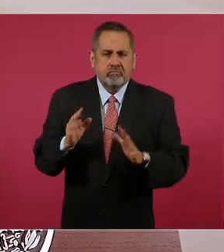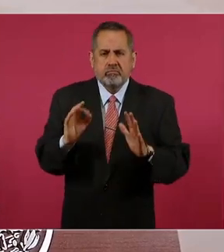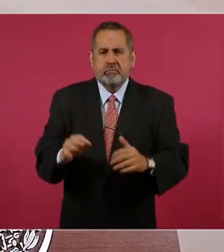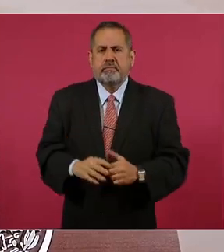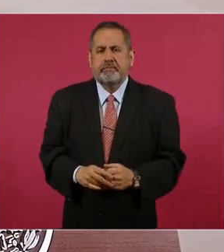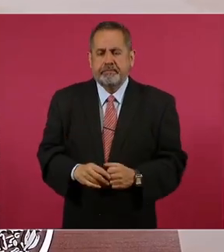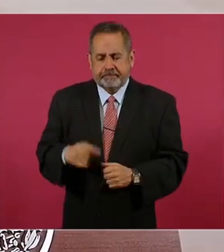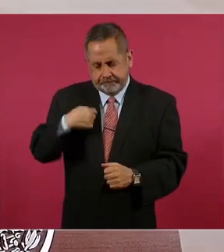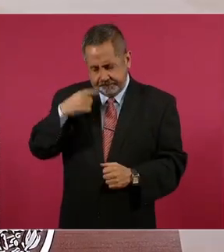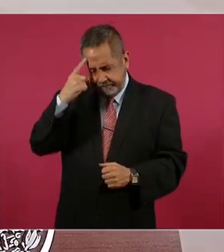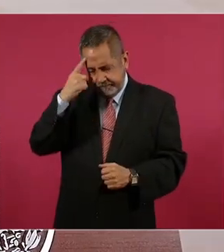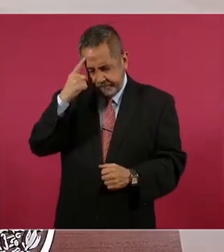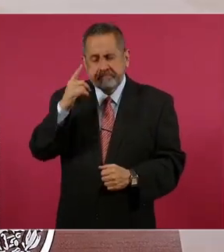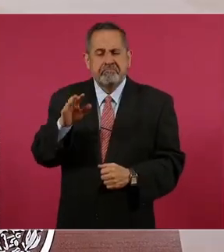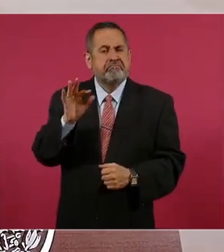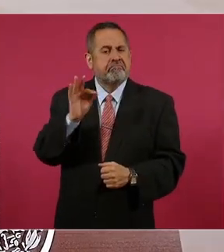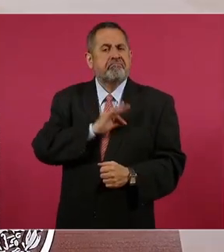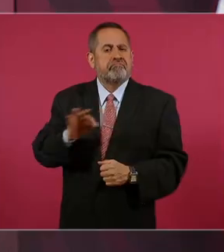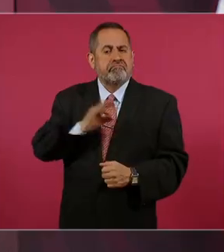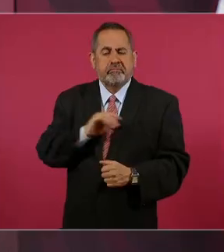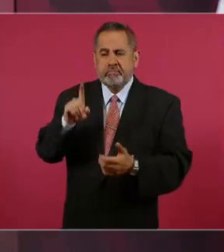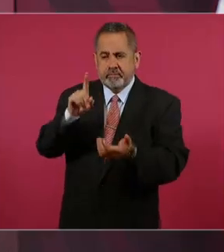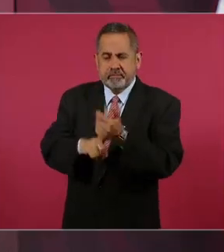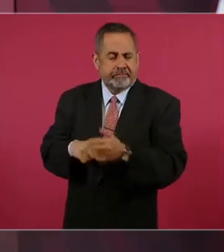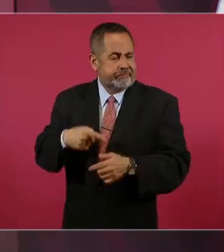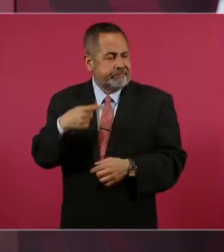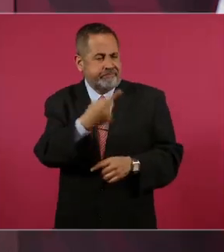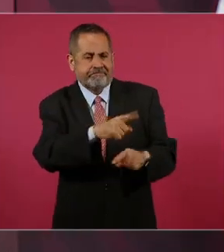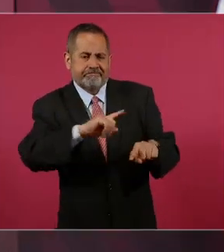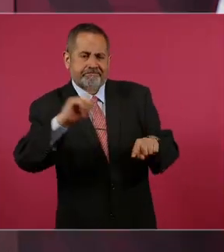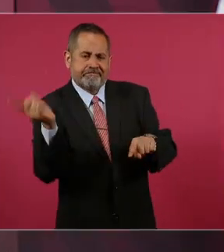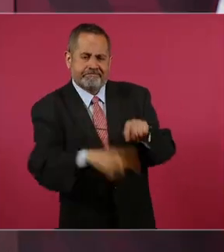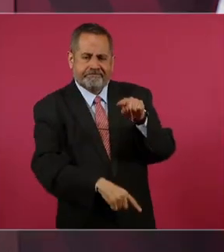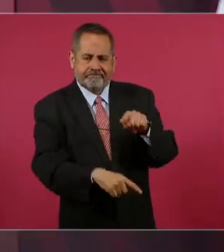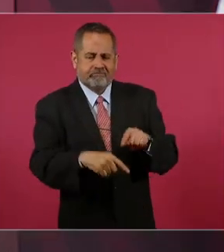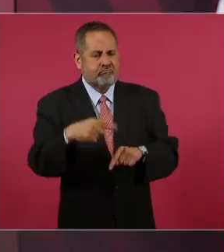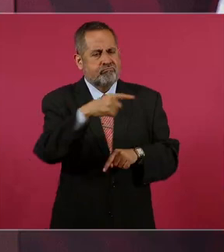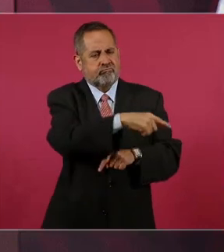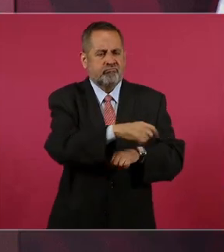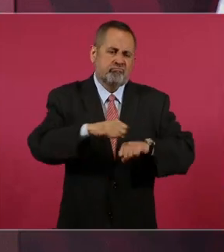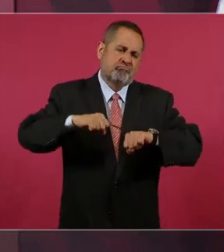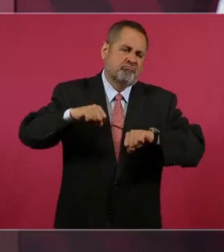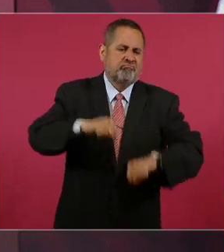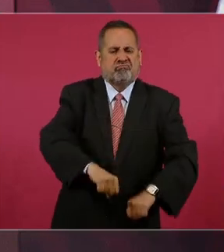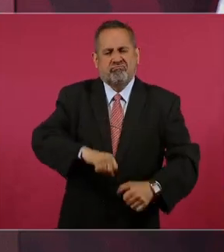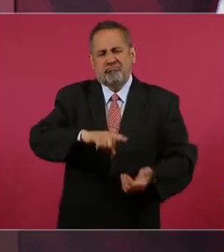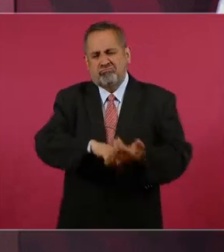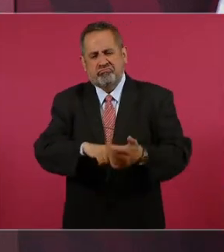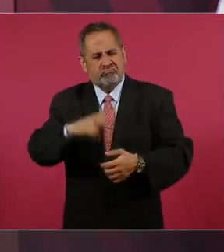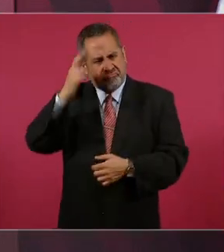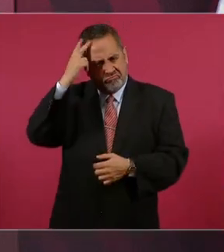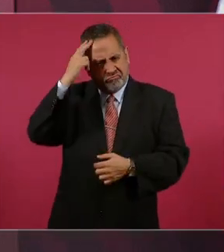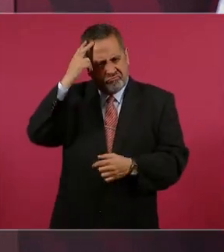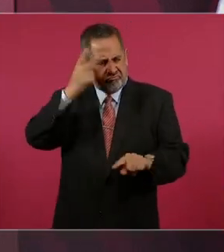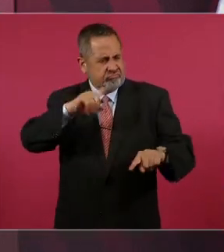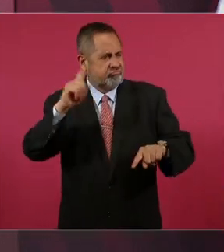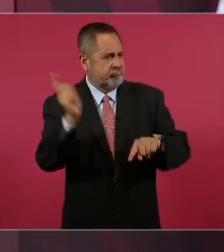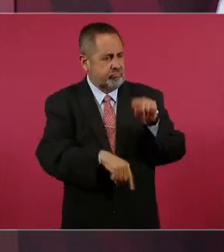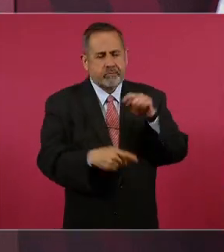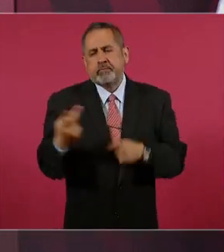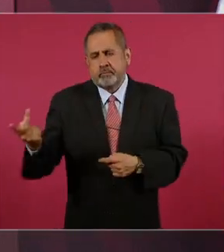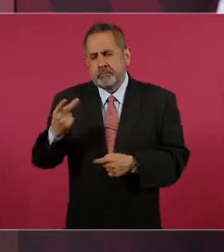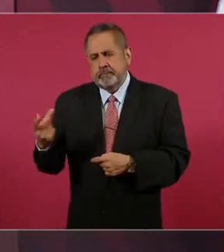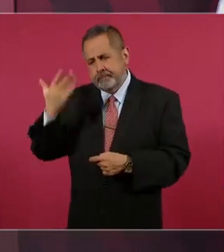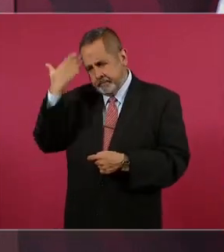que era posible derrocar al todopoderoso régimen dictatorial de Porfirio Díaz.